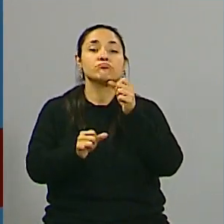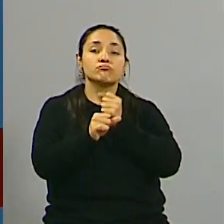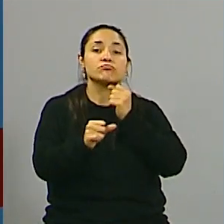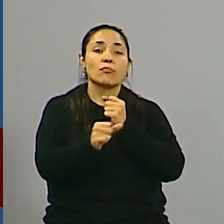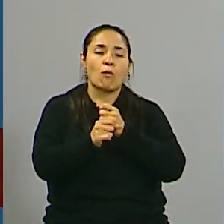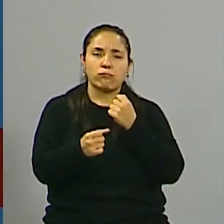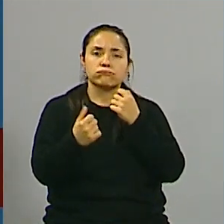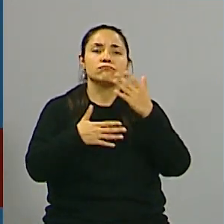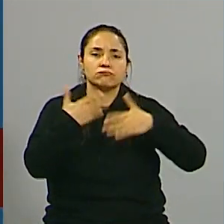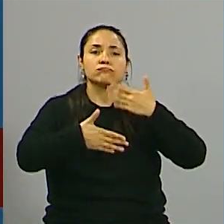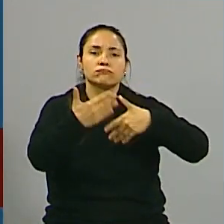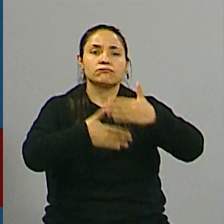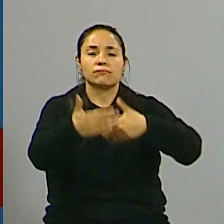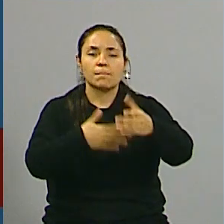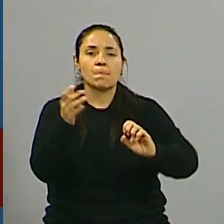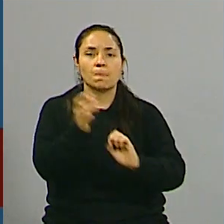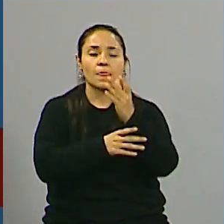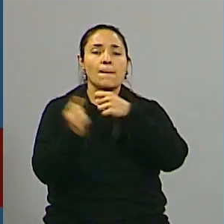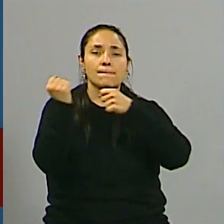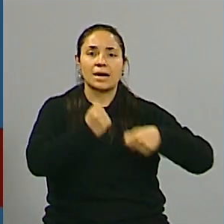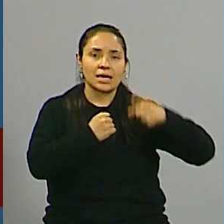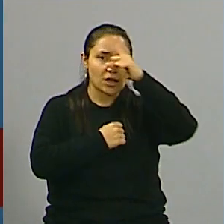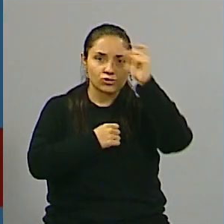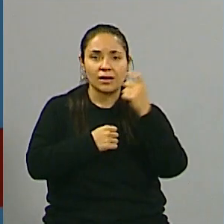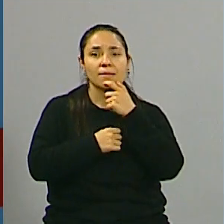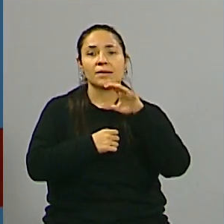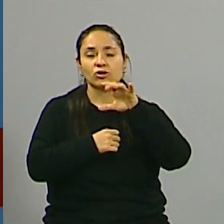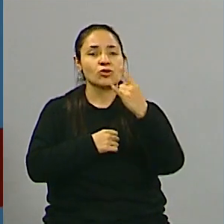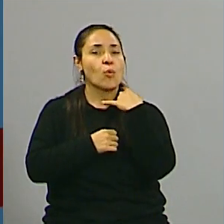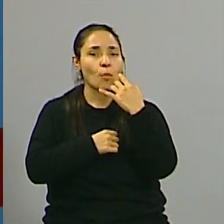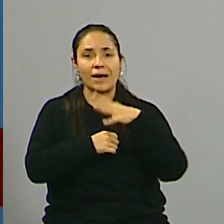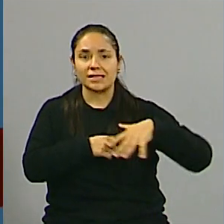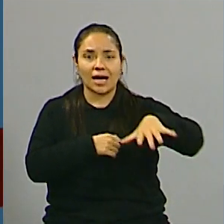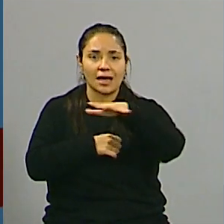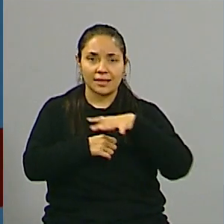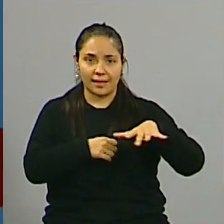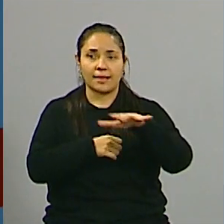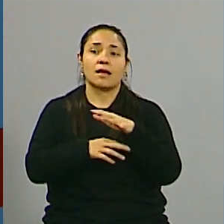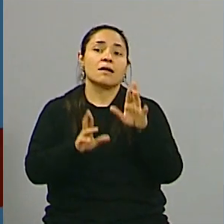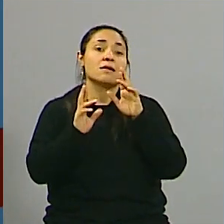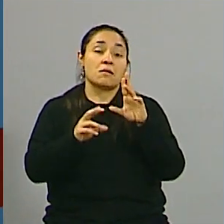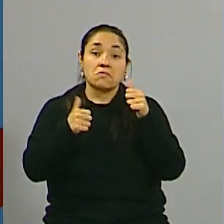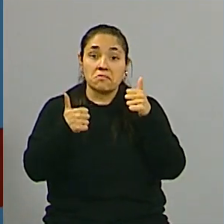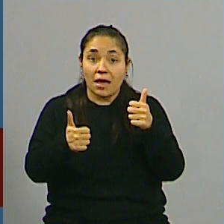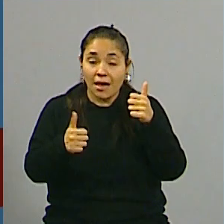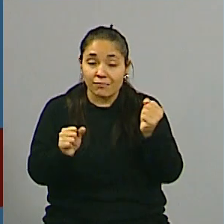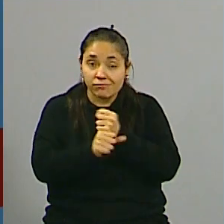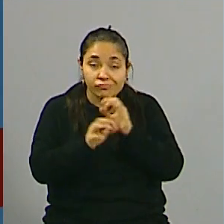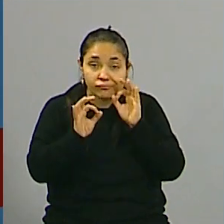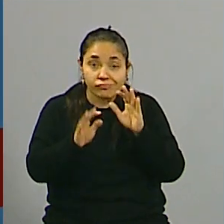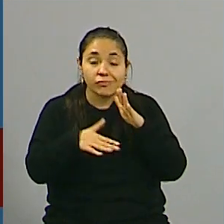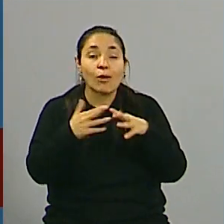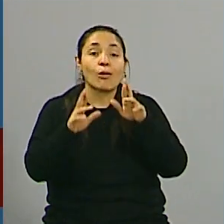muy fuerte en la creación del primer Parque Nacional de Mendoza en Uspallata. Así que bueno, si todo sale bien, esperamos